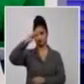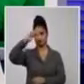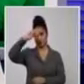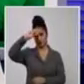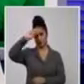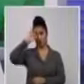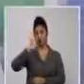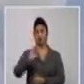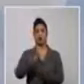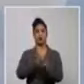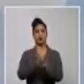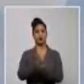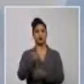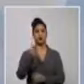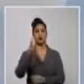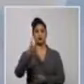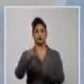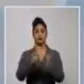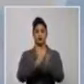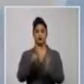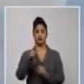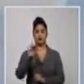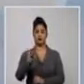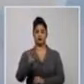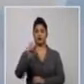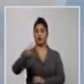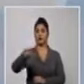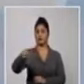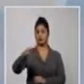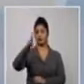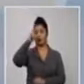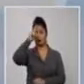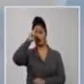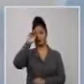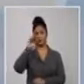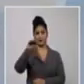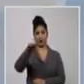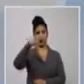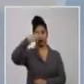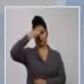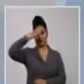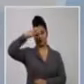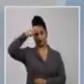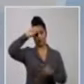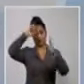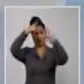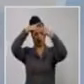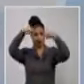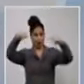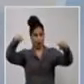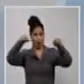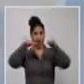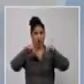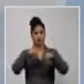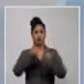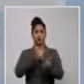13.017 pacientes ingresados en estos momentos, cifra todavía